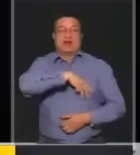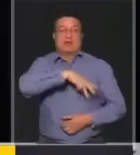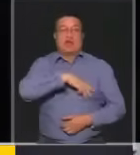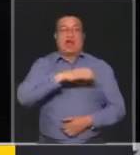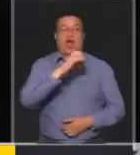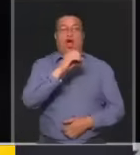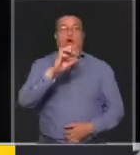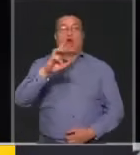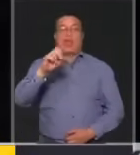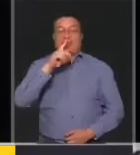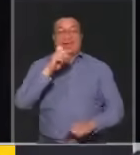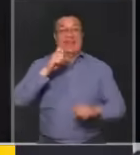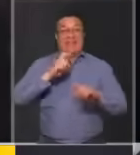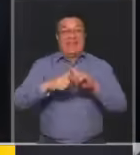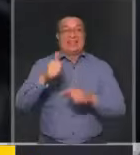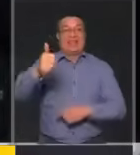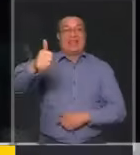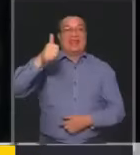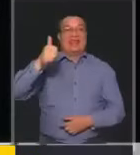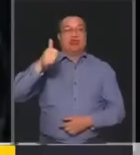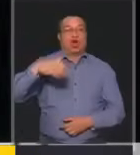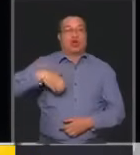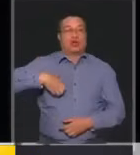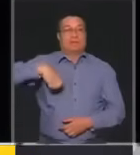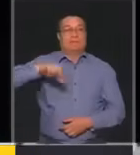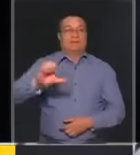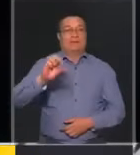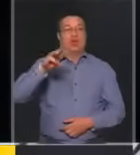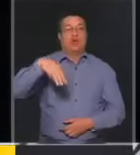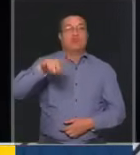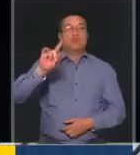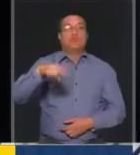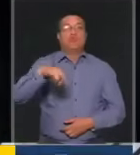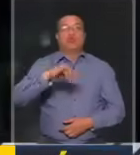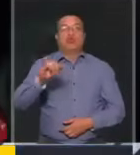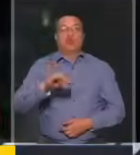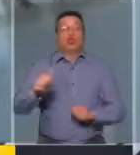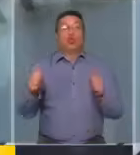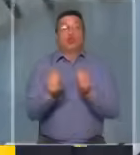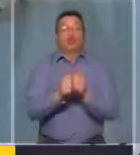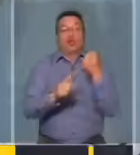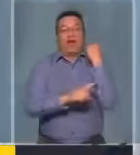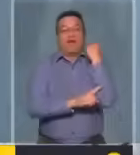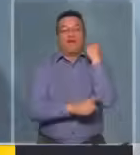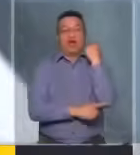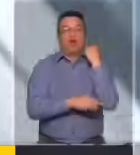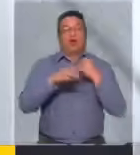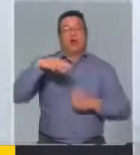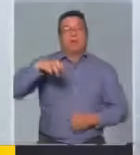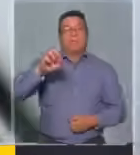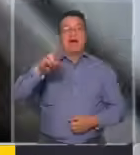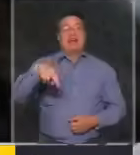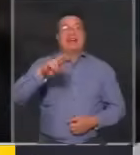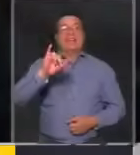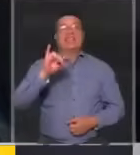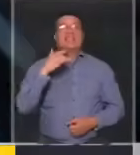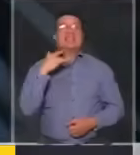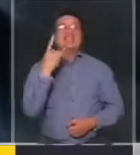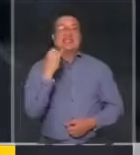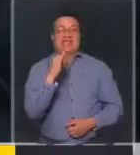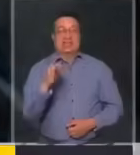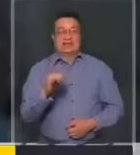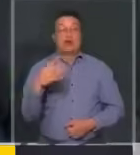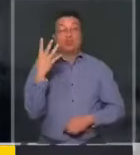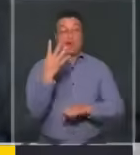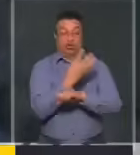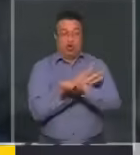del exdirector de la Policía de Investigaciones, Sergio Muñoz, en compañía de su abogado Juan Carlos Manríquez. Cerca de 4 horas donde se revelaron